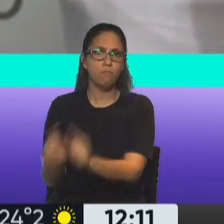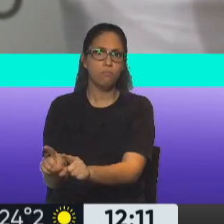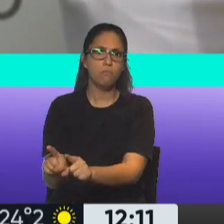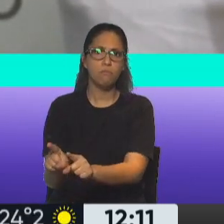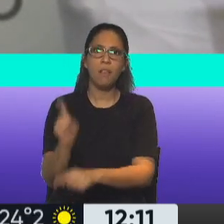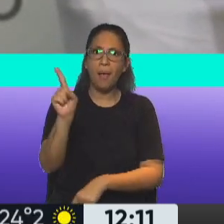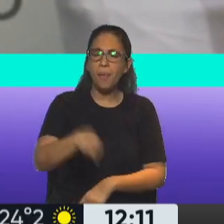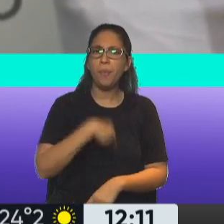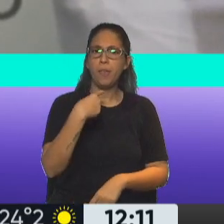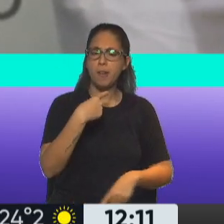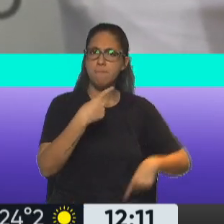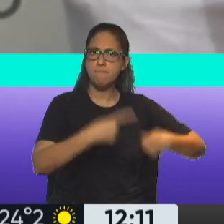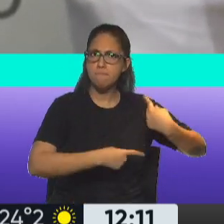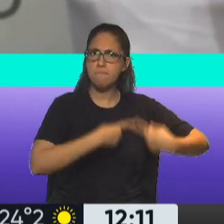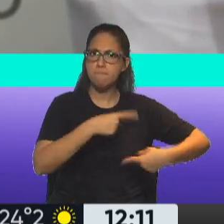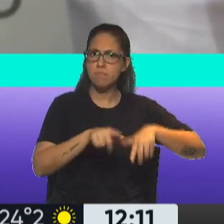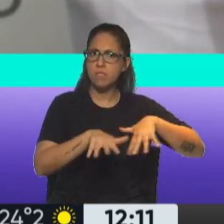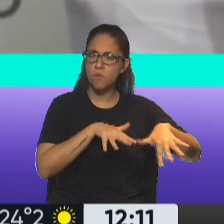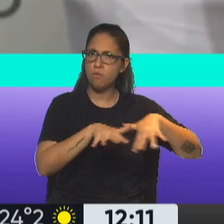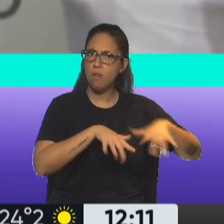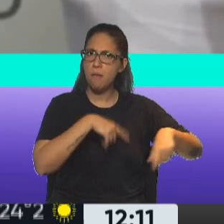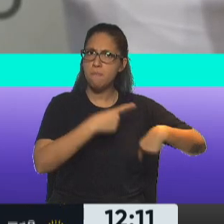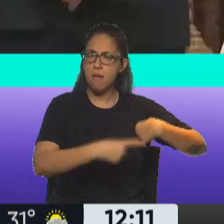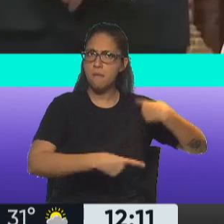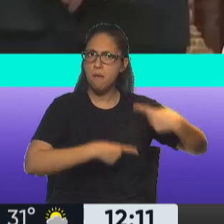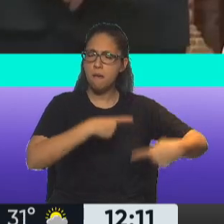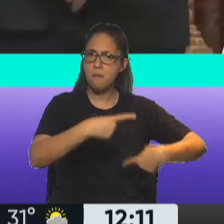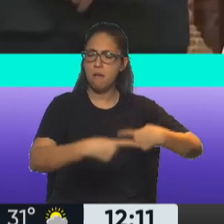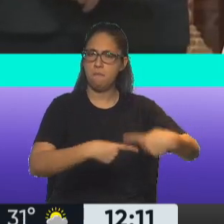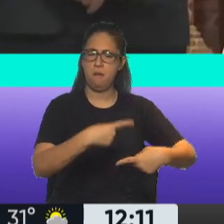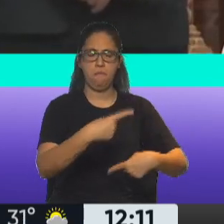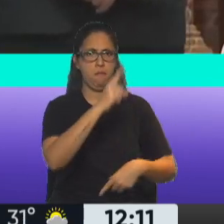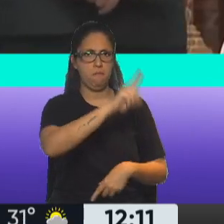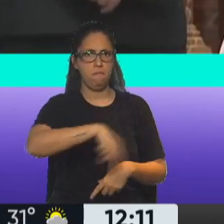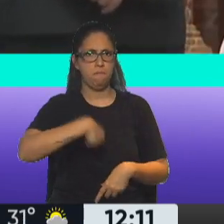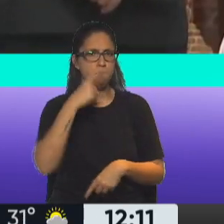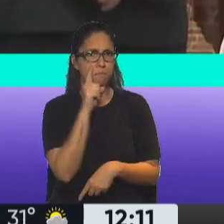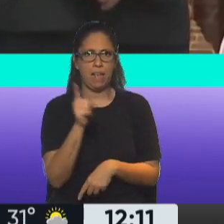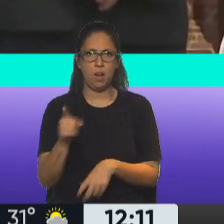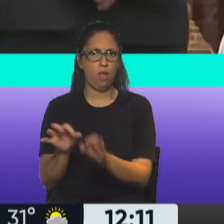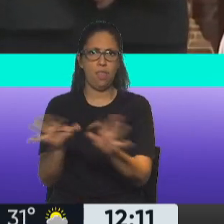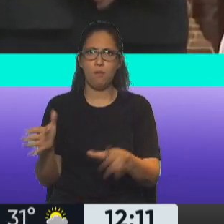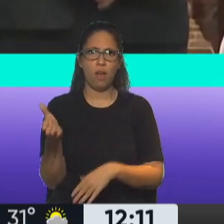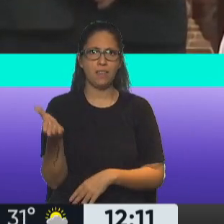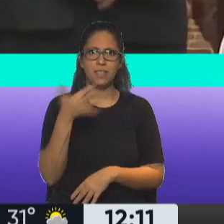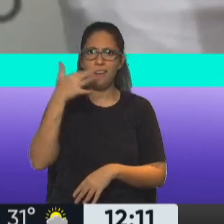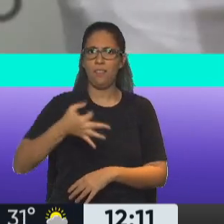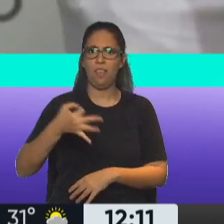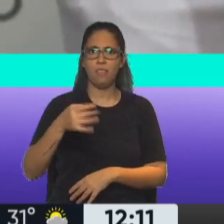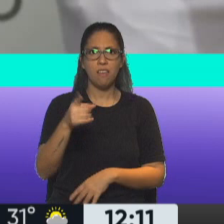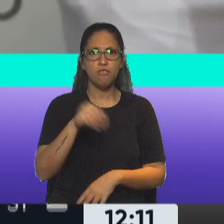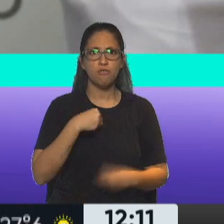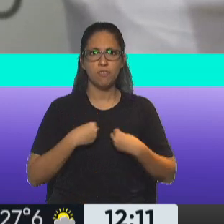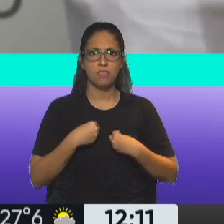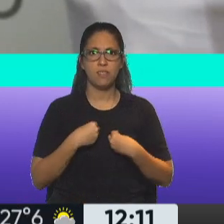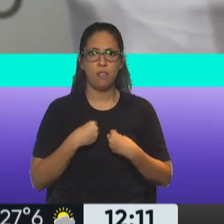vienen sucediendo una serie de hechos que ponen en riesgo la democracia. Créanme que esa es la sensación que